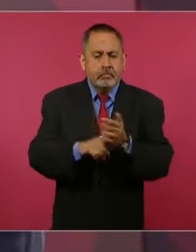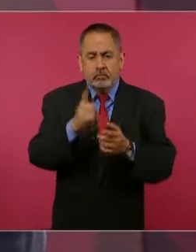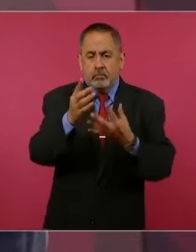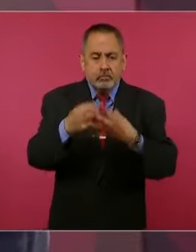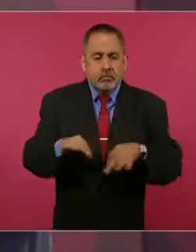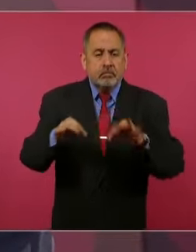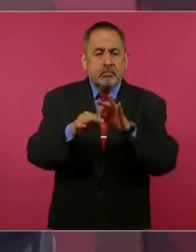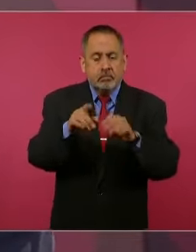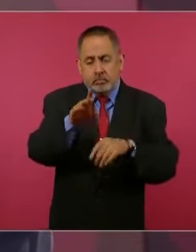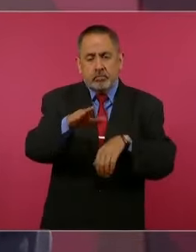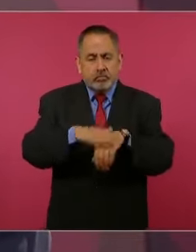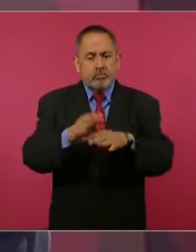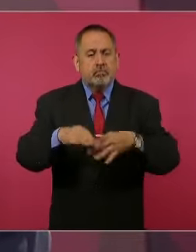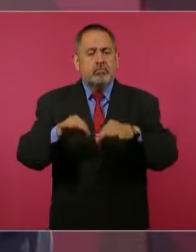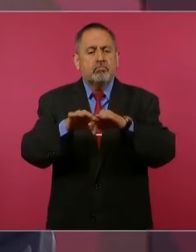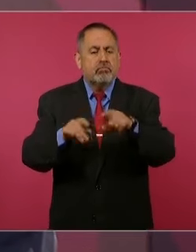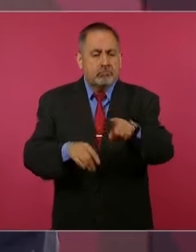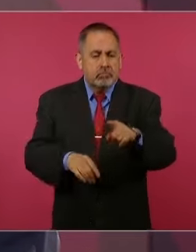importante